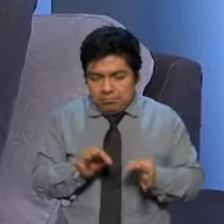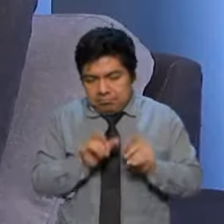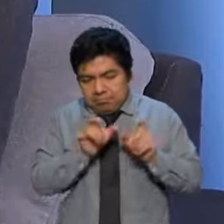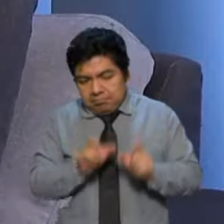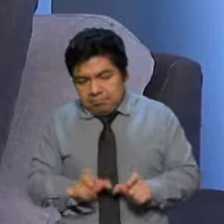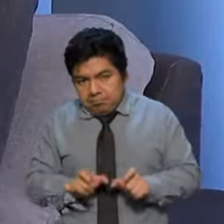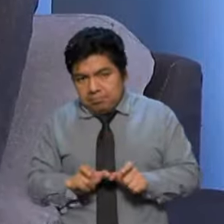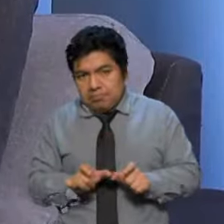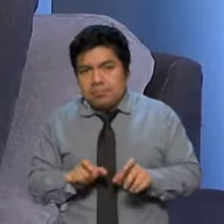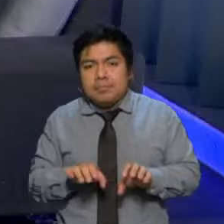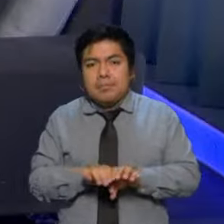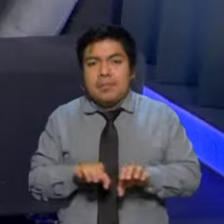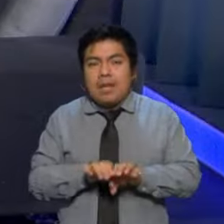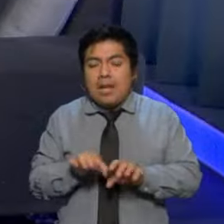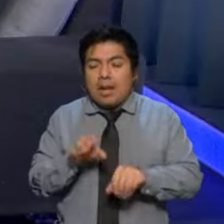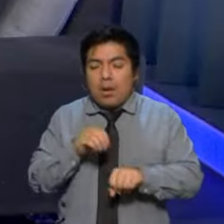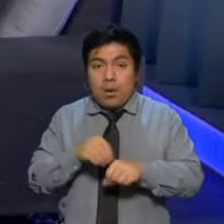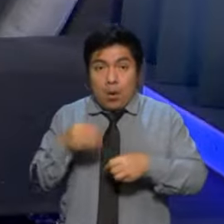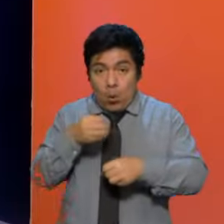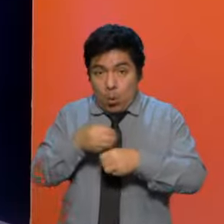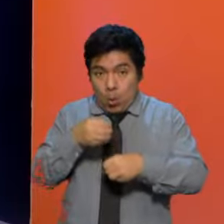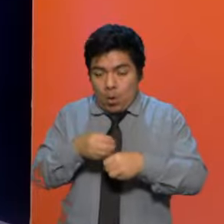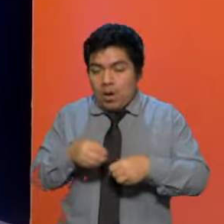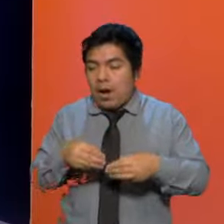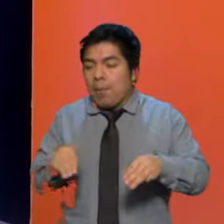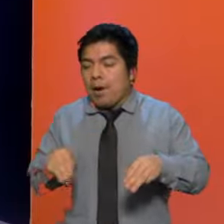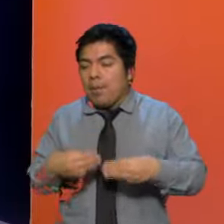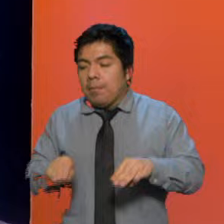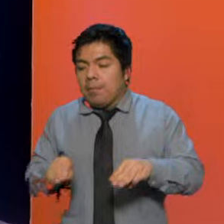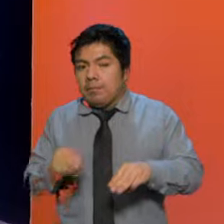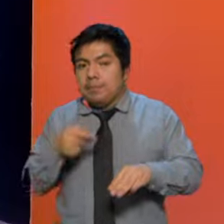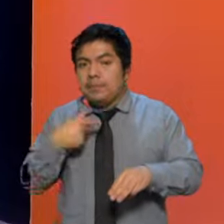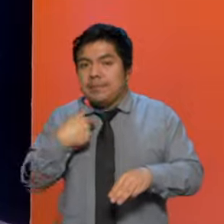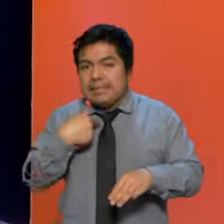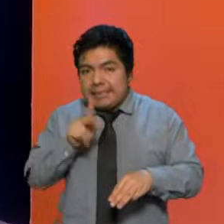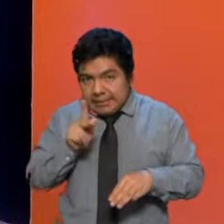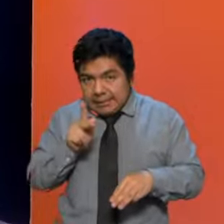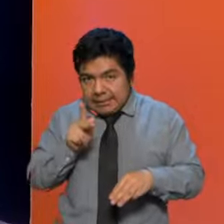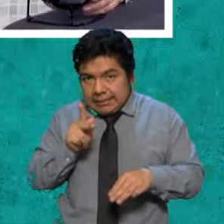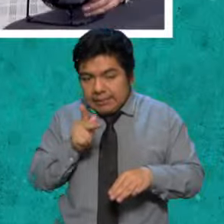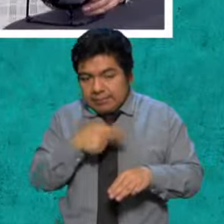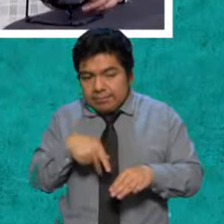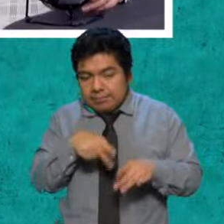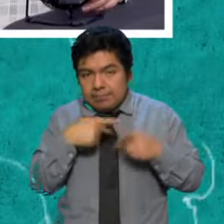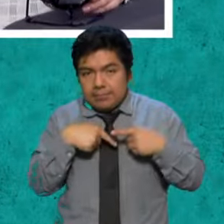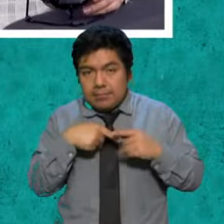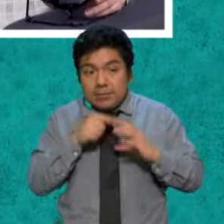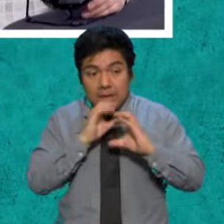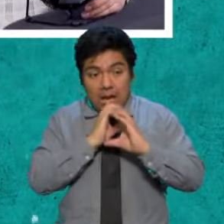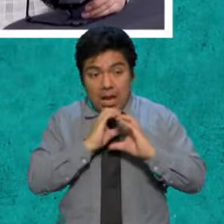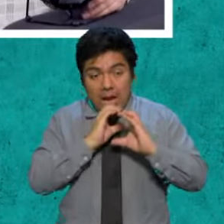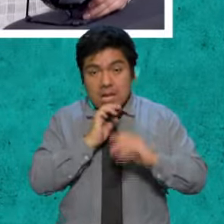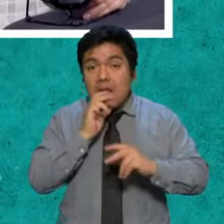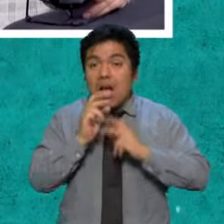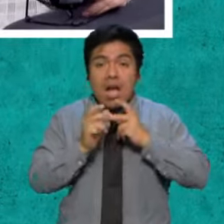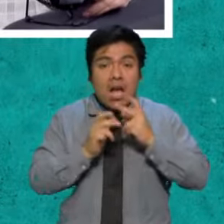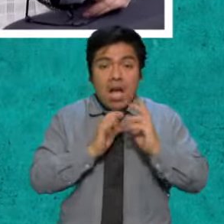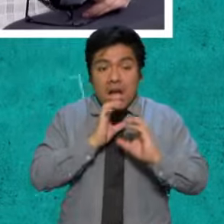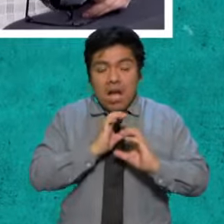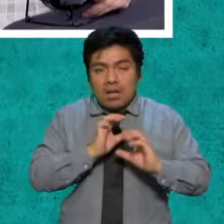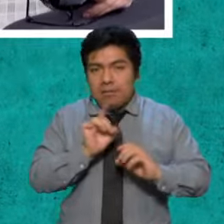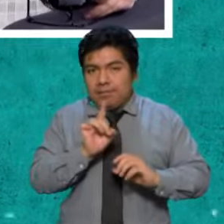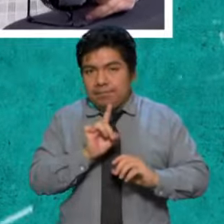como es una obra musical. Pero ya. En realidad los protagónicos no cantan, como eso sucede en un